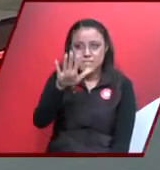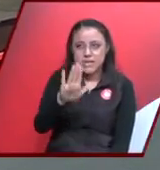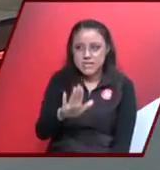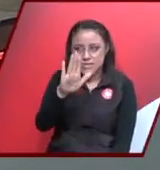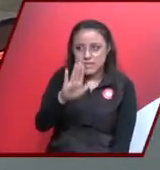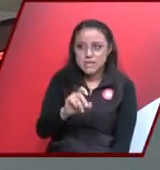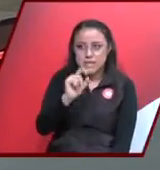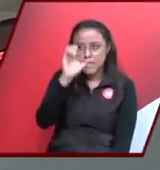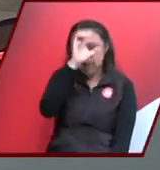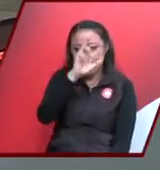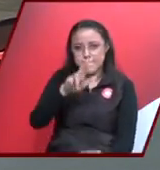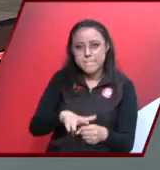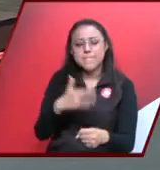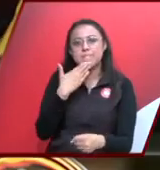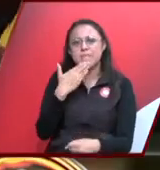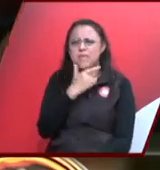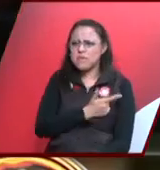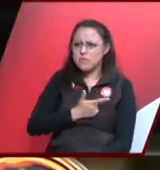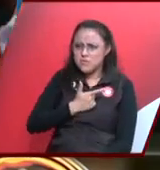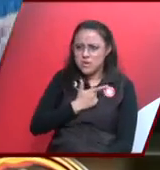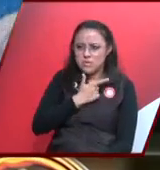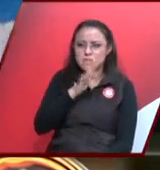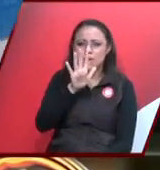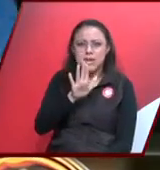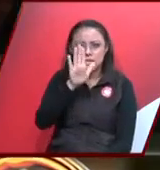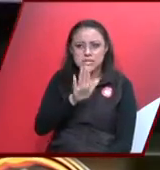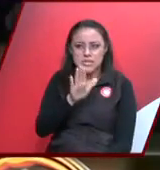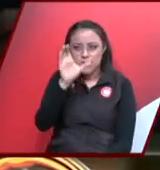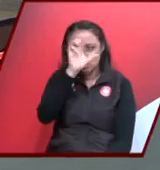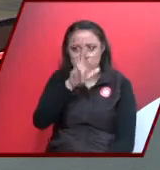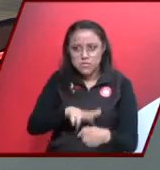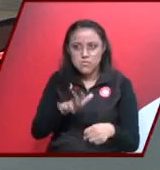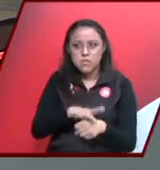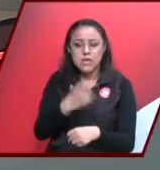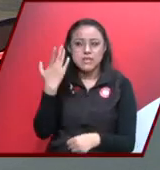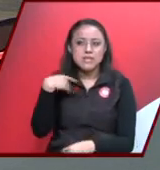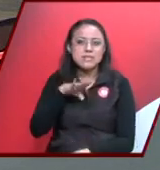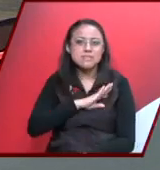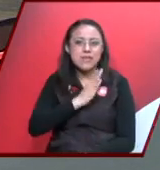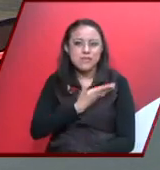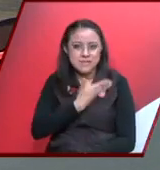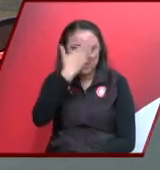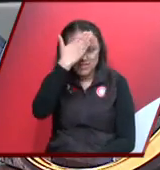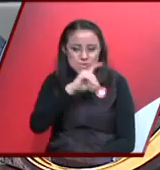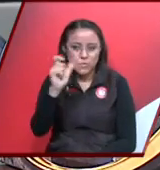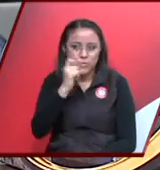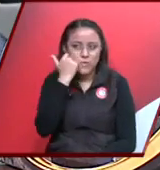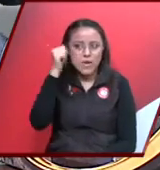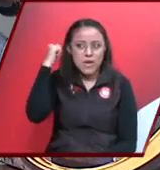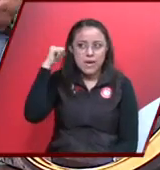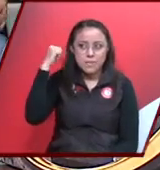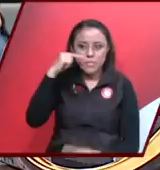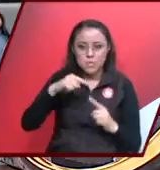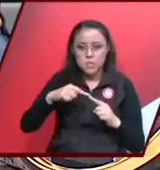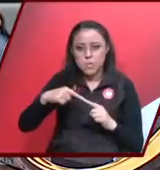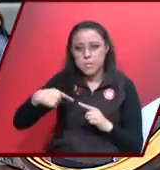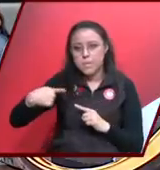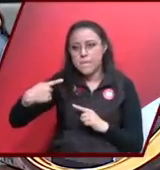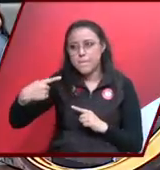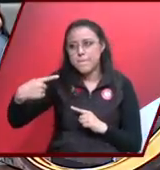Sí, en serio, hablando en serio. Filipinas tiene una cultura muy, muy curiosamente parecida a nosotros. Muy porque familiar. Fueron también colonia española. Y tú sabes que desde Acapulco